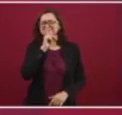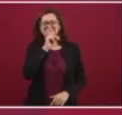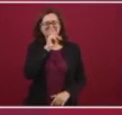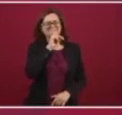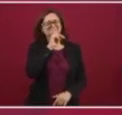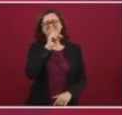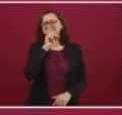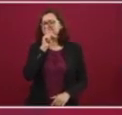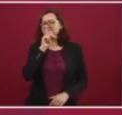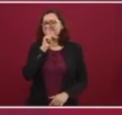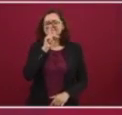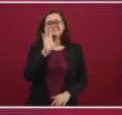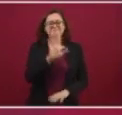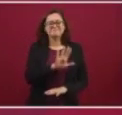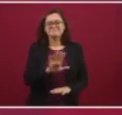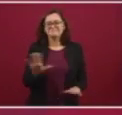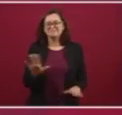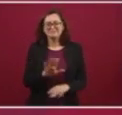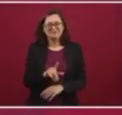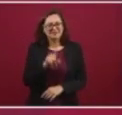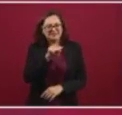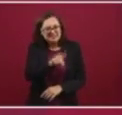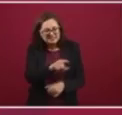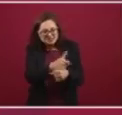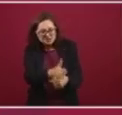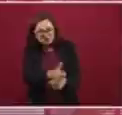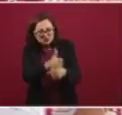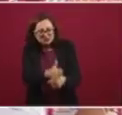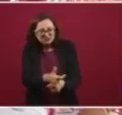hacer leña del árbol caído,